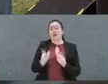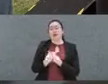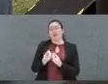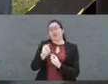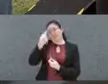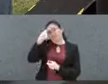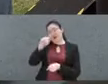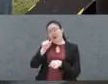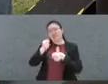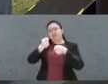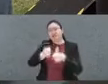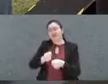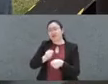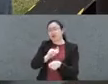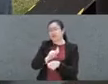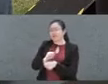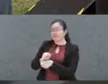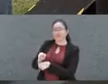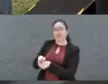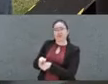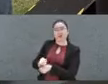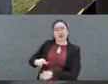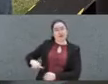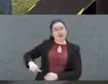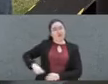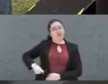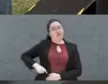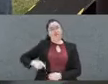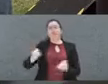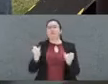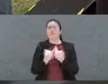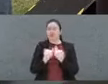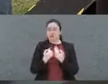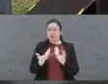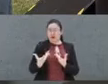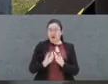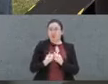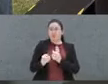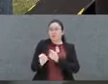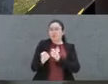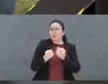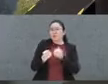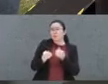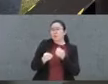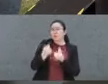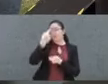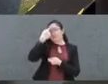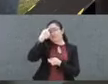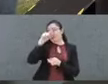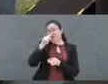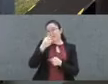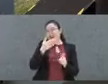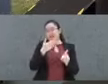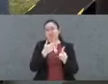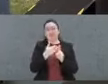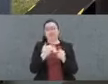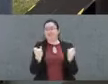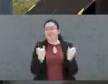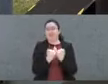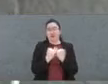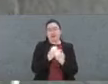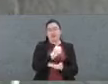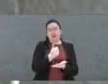seguridad. ¿Estaría el gobierno capitalino decidido a coordinarse con esta unión para lograr objetivos en común en